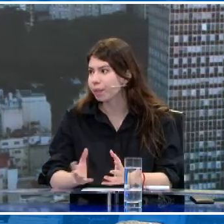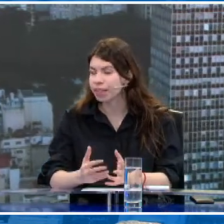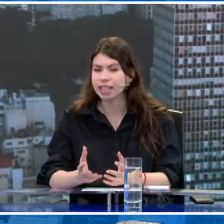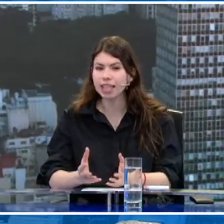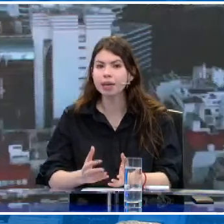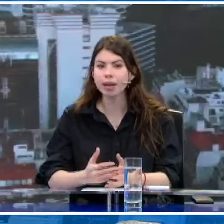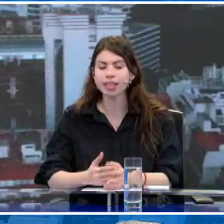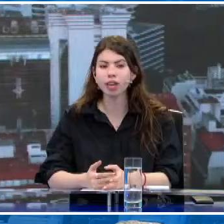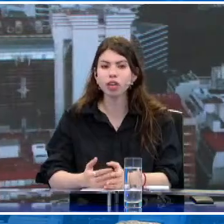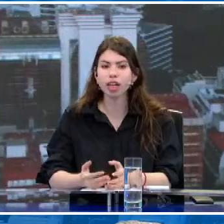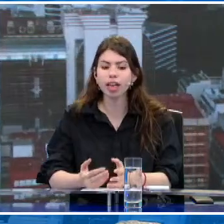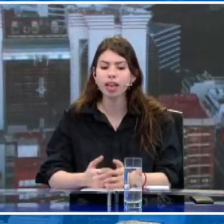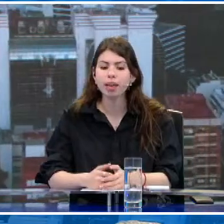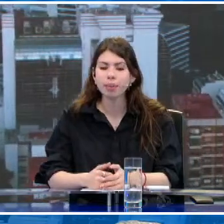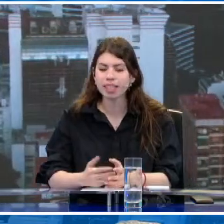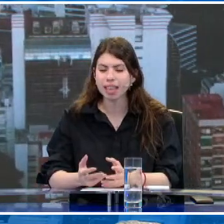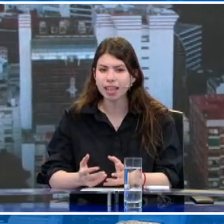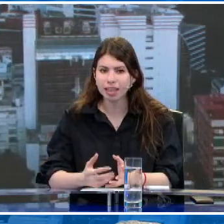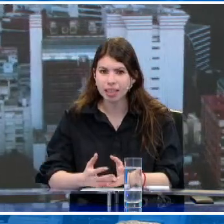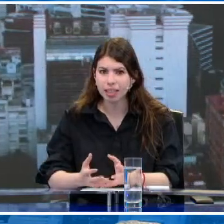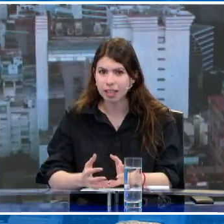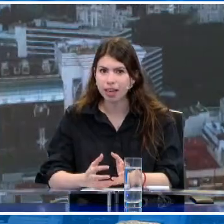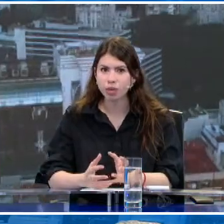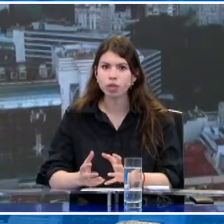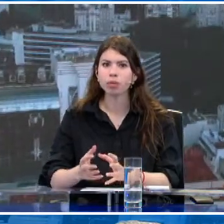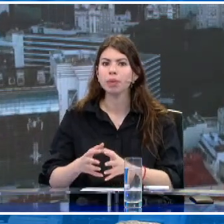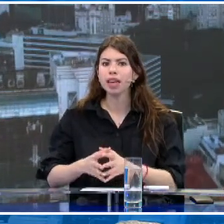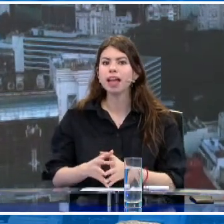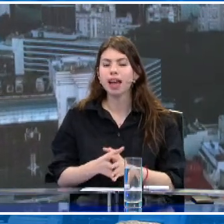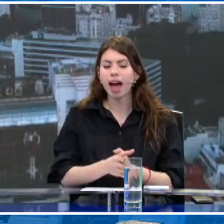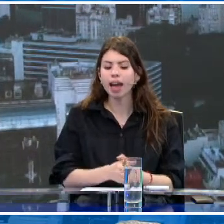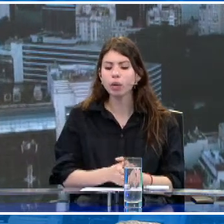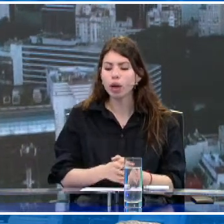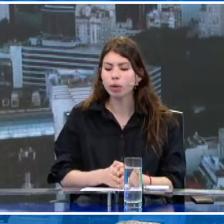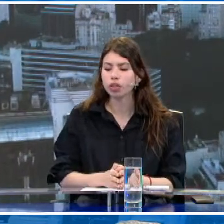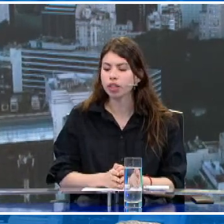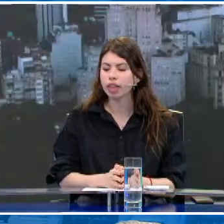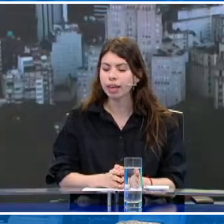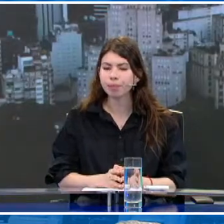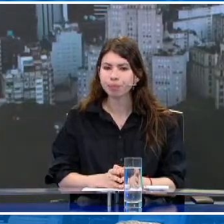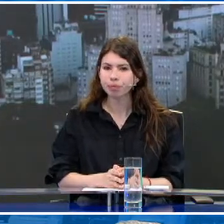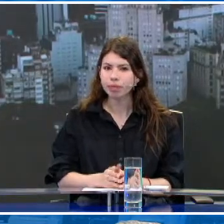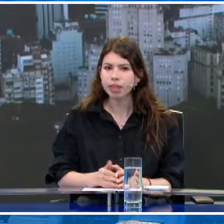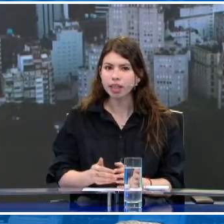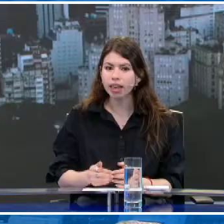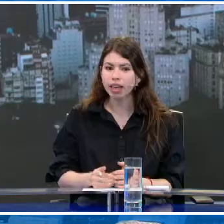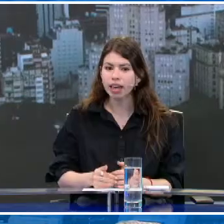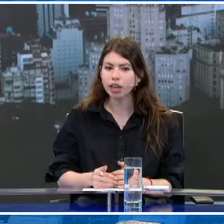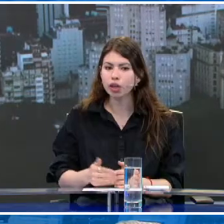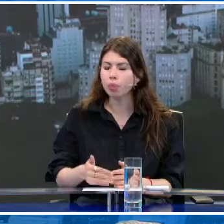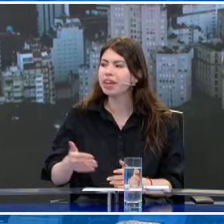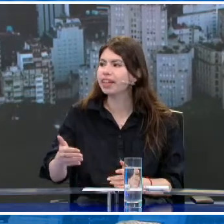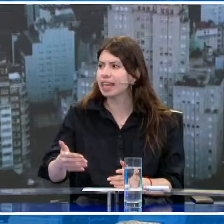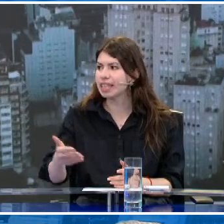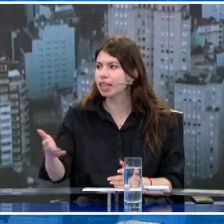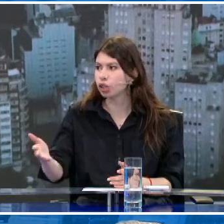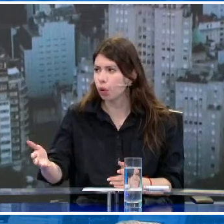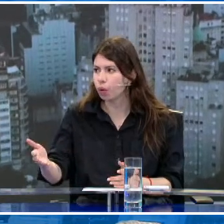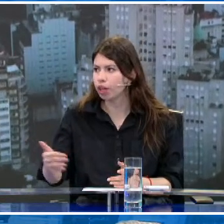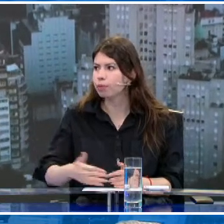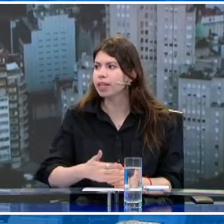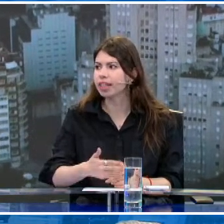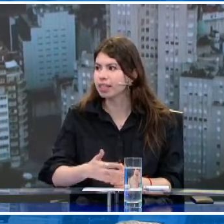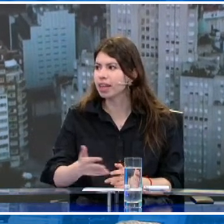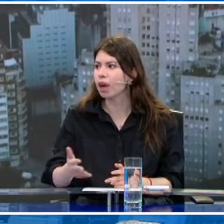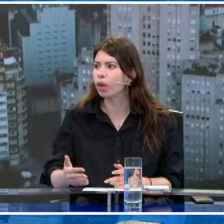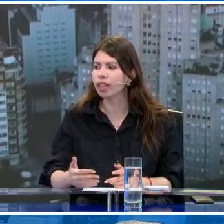Ahora, sí es cierto que, más allá del chiste de la susceptibilidad, hay una cuestión de no prestarse al show y